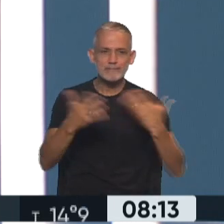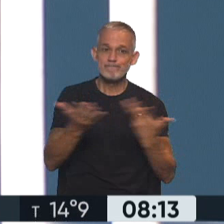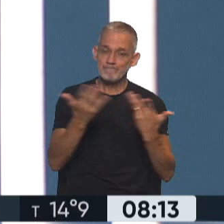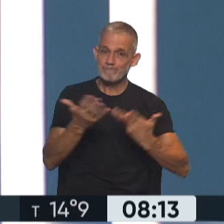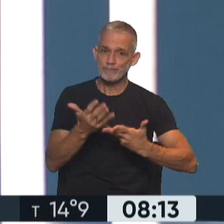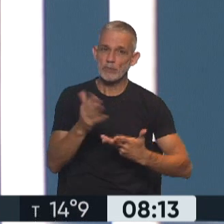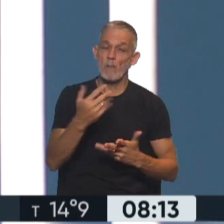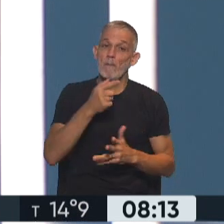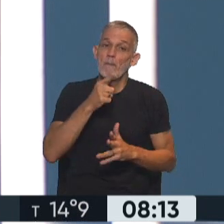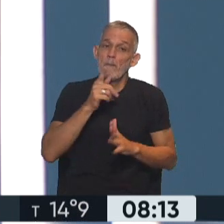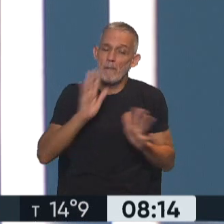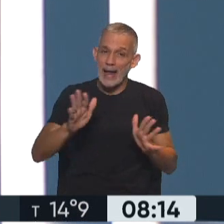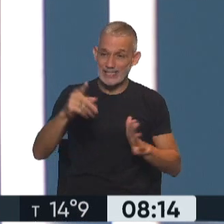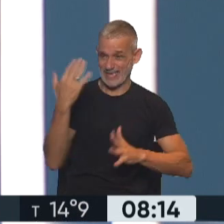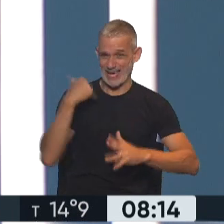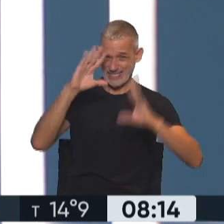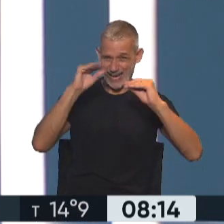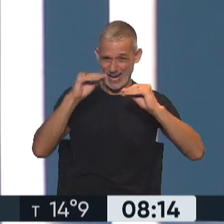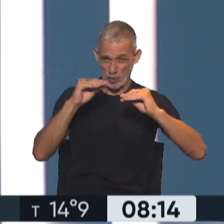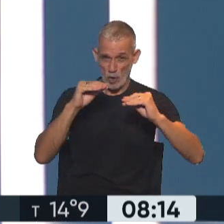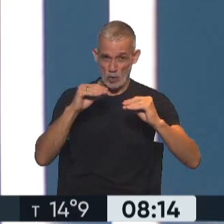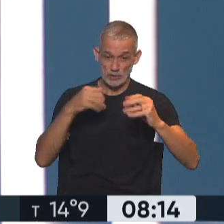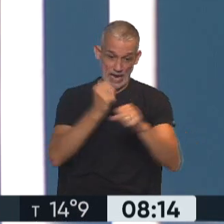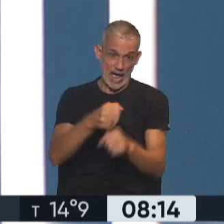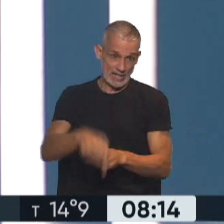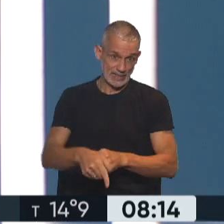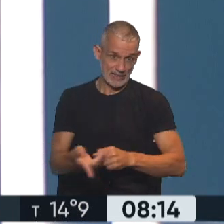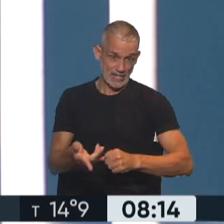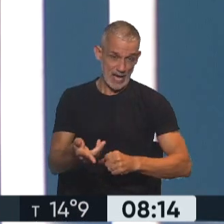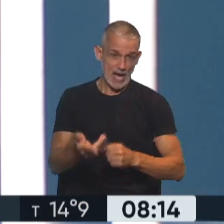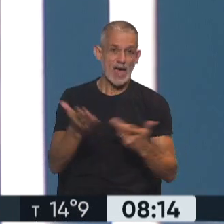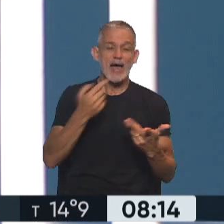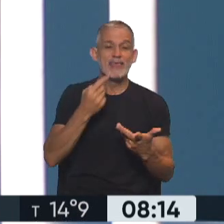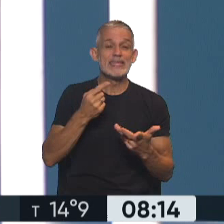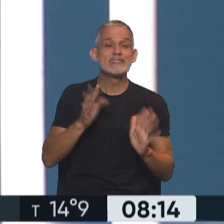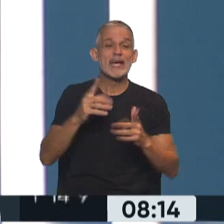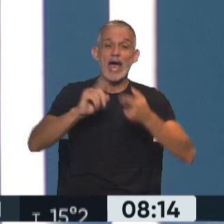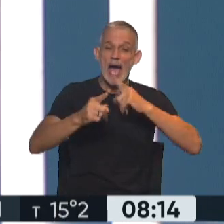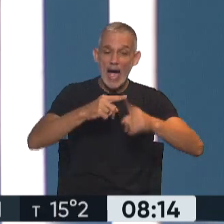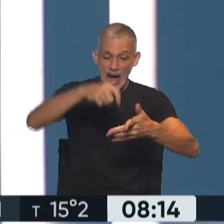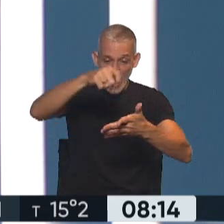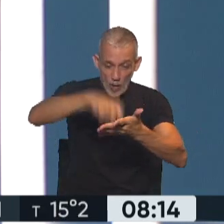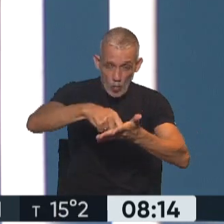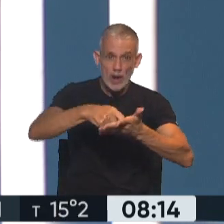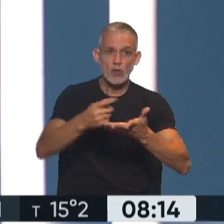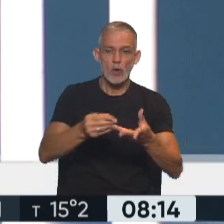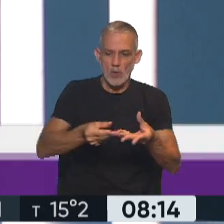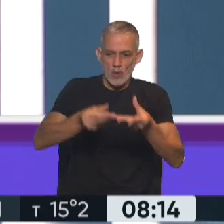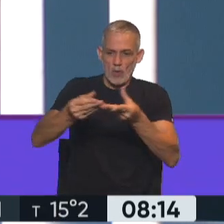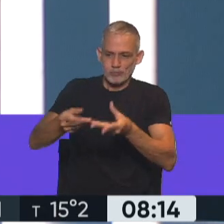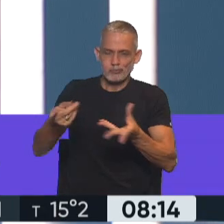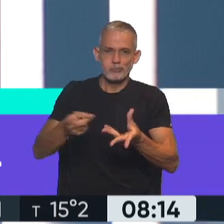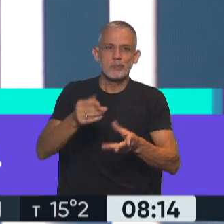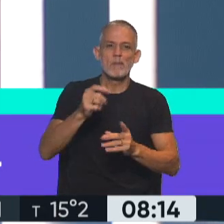lo que están indicando, por lo menos desde ayer a la noche hasta ahora, es que recién el acuerdo va a llegar después